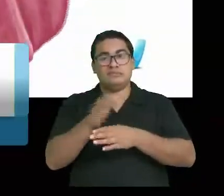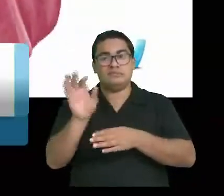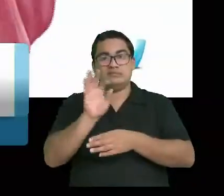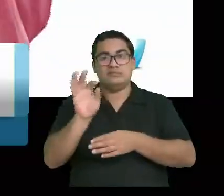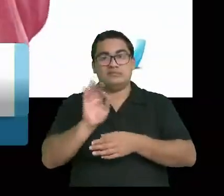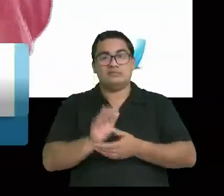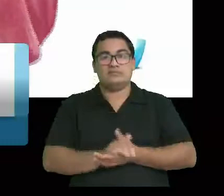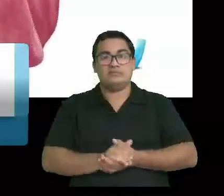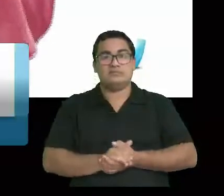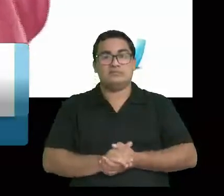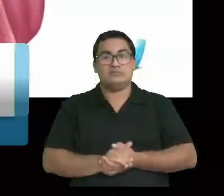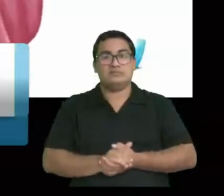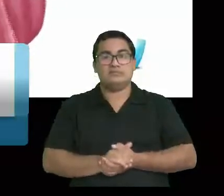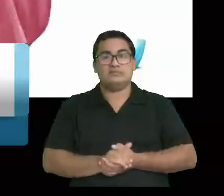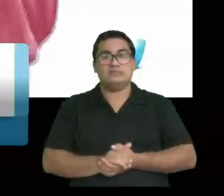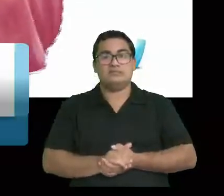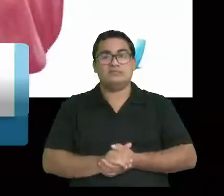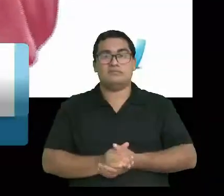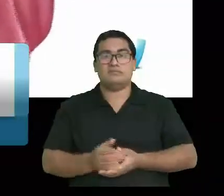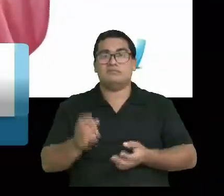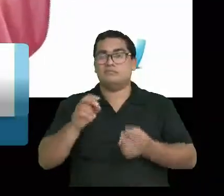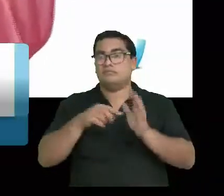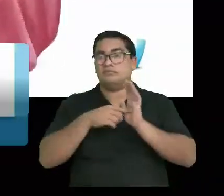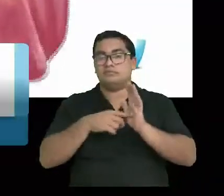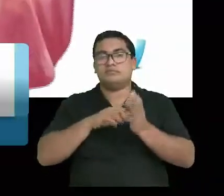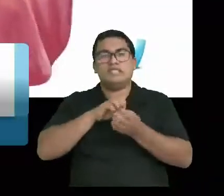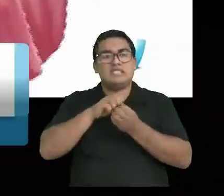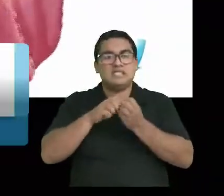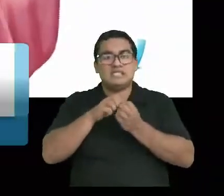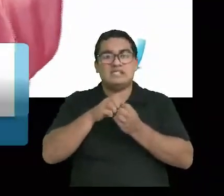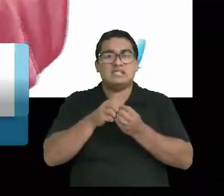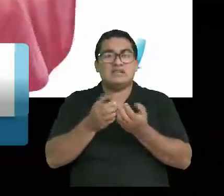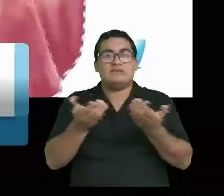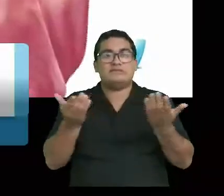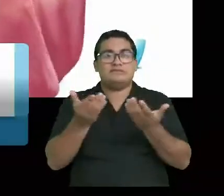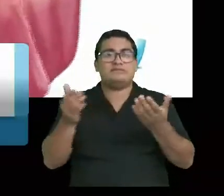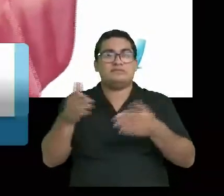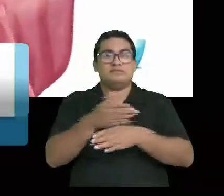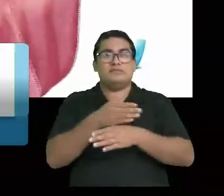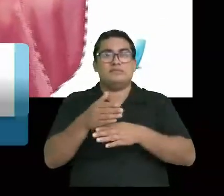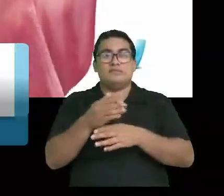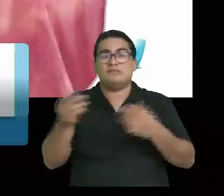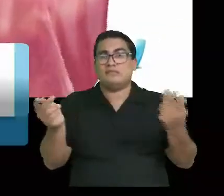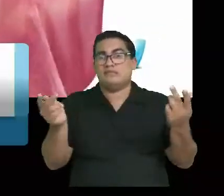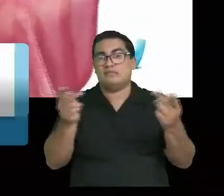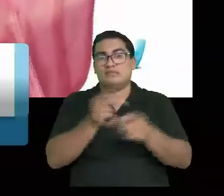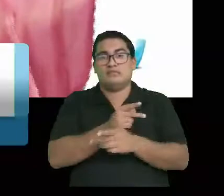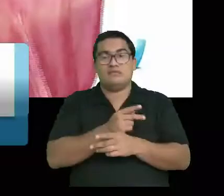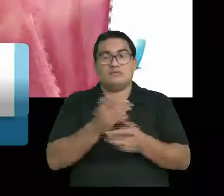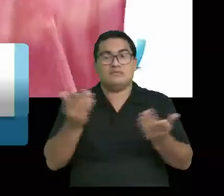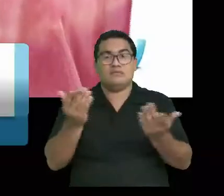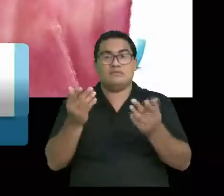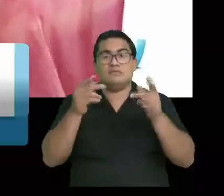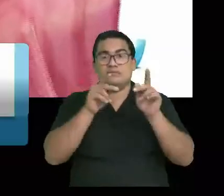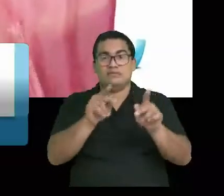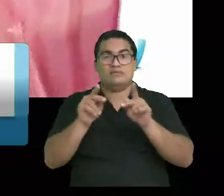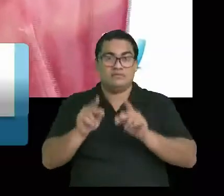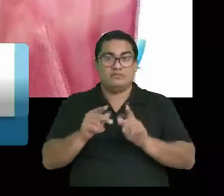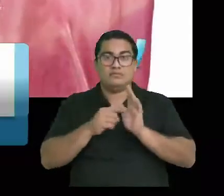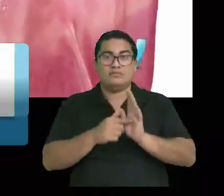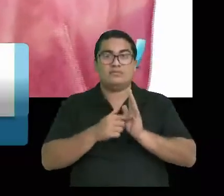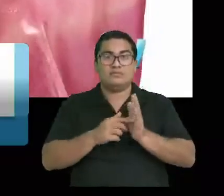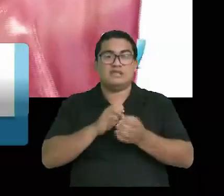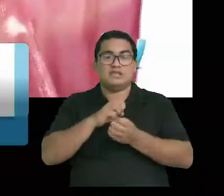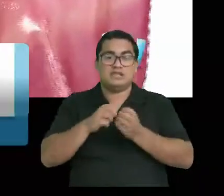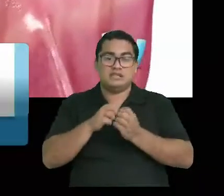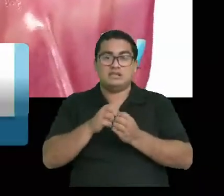o la prolongación de rechinado de los dientes tiene que ver con la gravedad o no gravedad del asunto. Es decir, una persona que rechina más